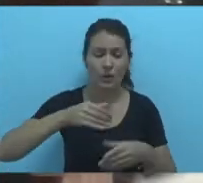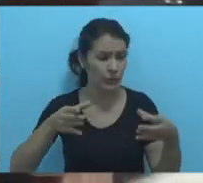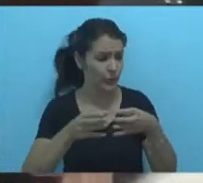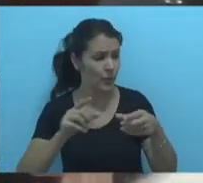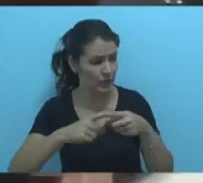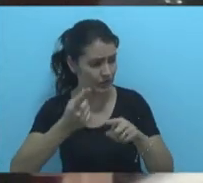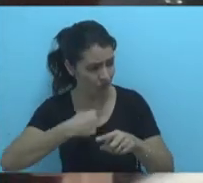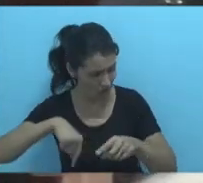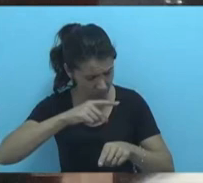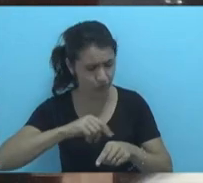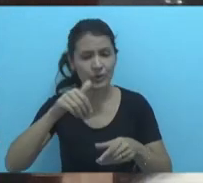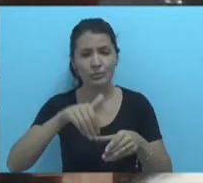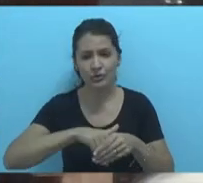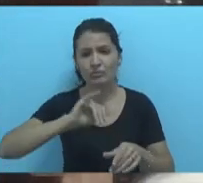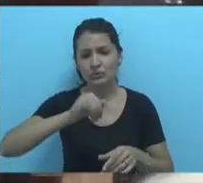entendimiento de que